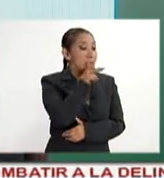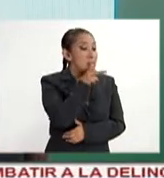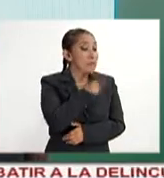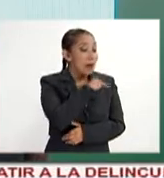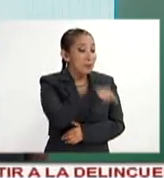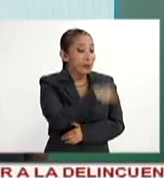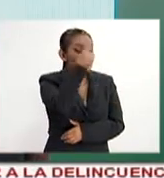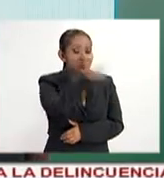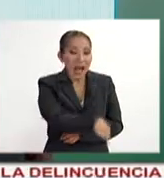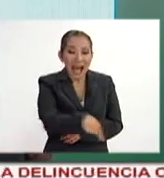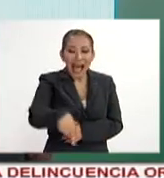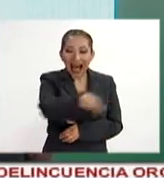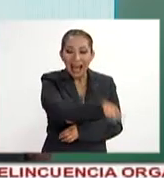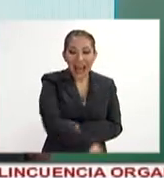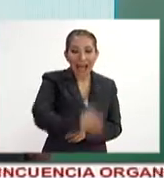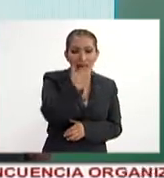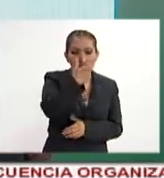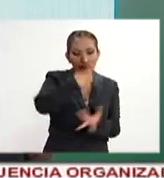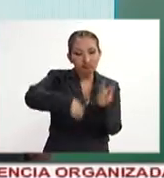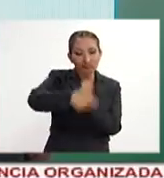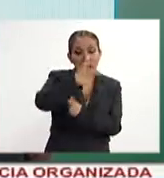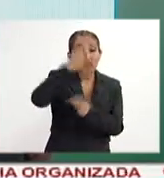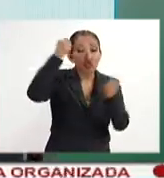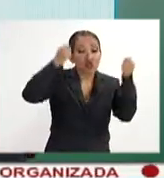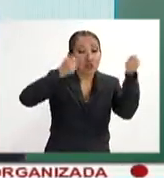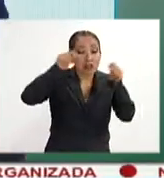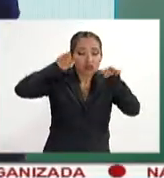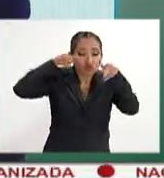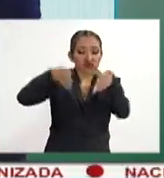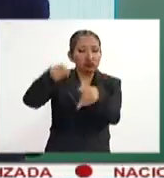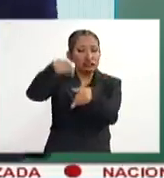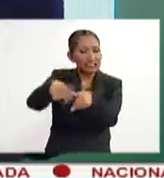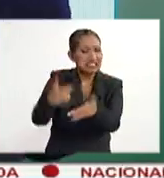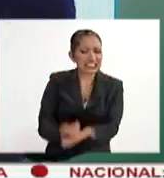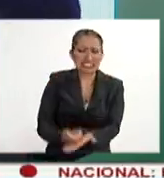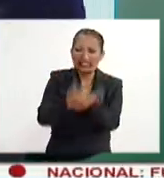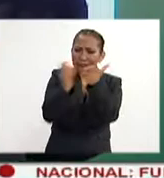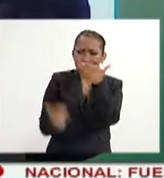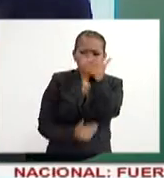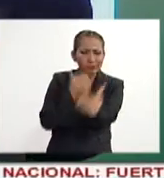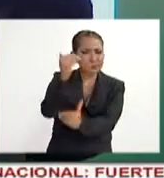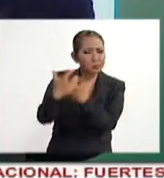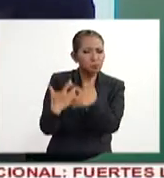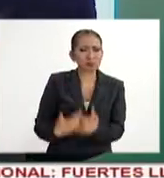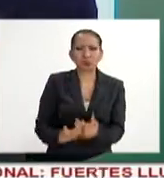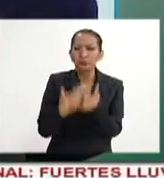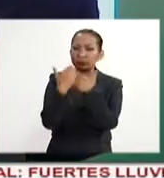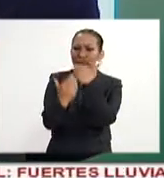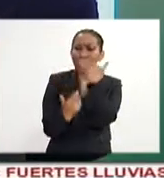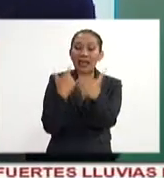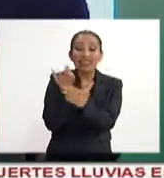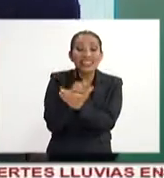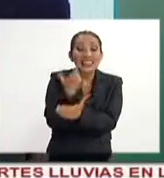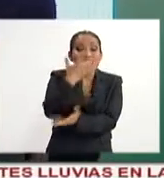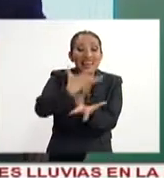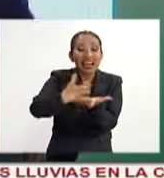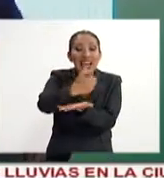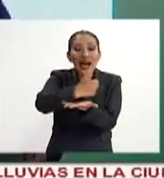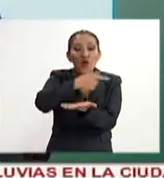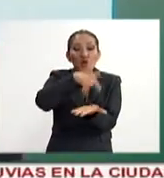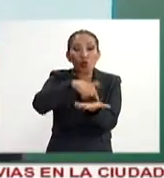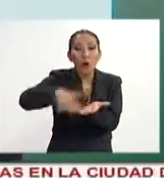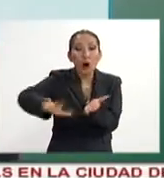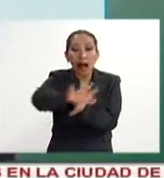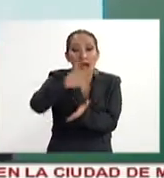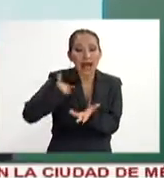para nuestra economía nacional. El turismo es hoy el combustible que mueve los motores de la economía local.